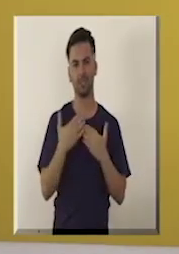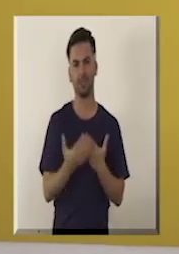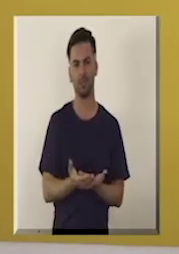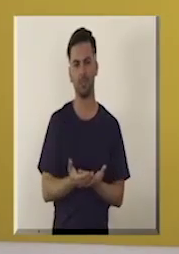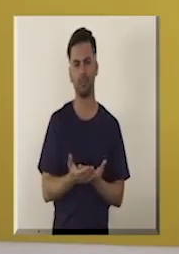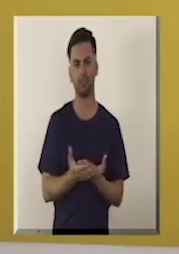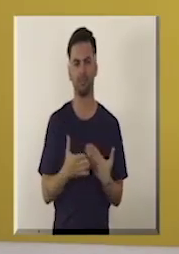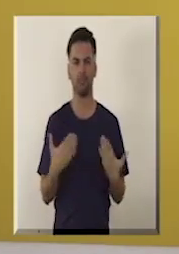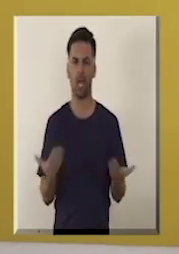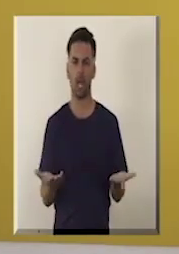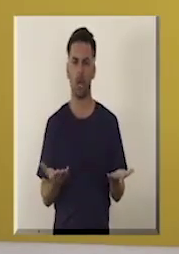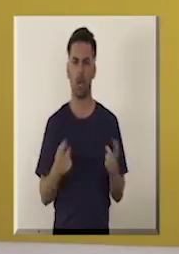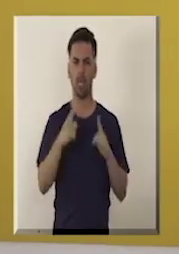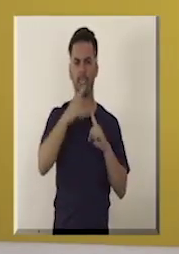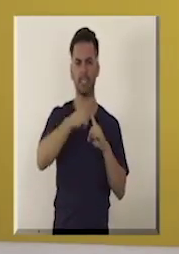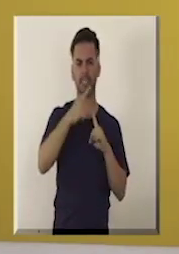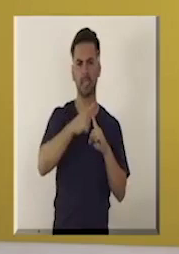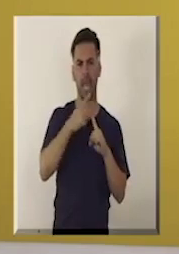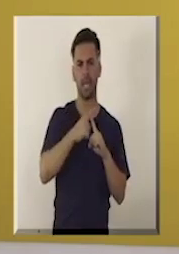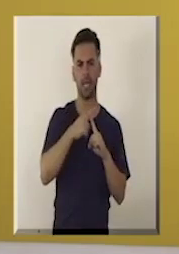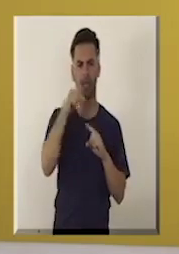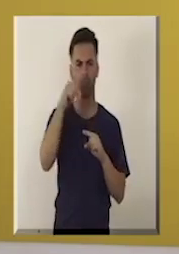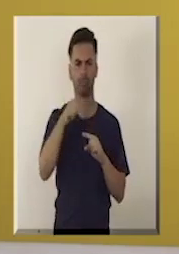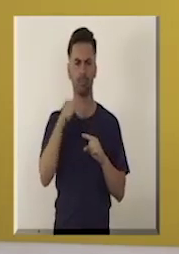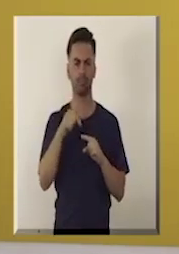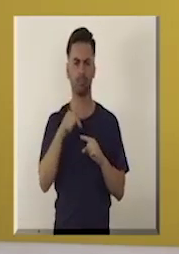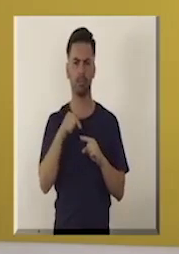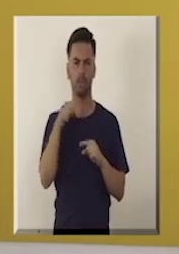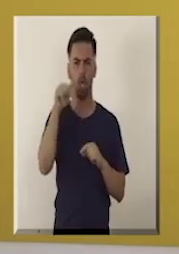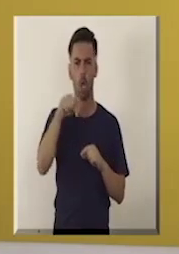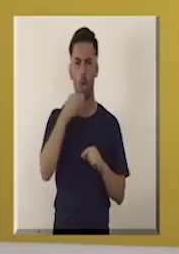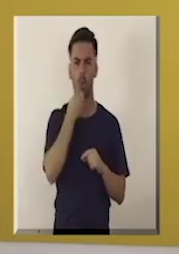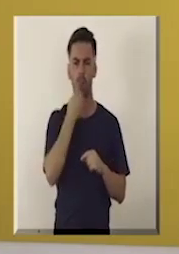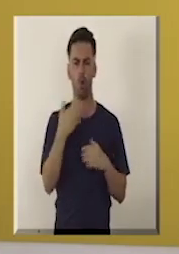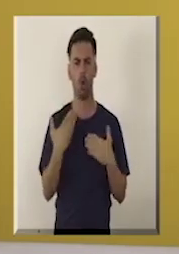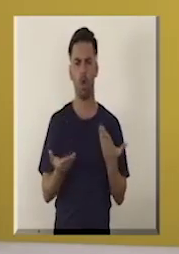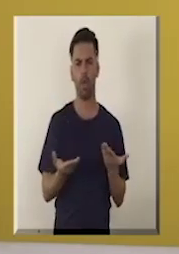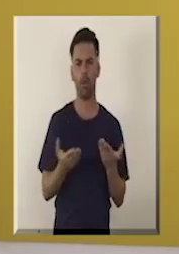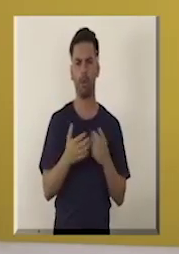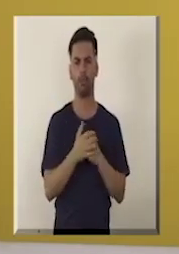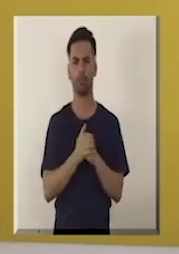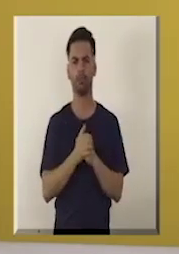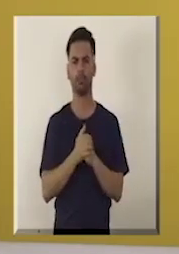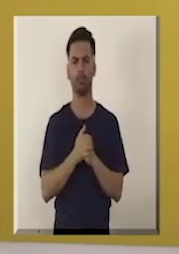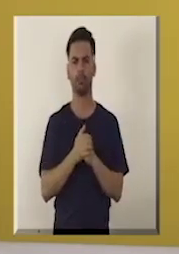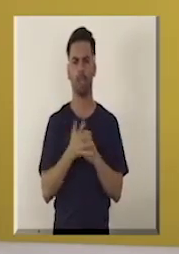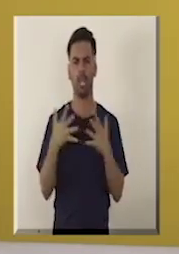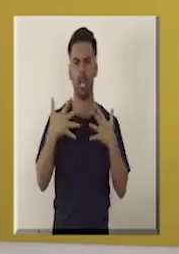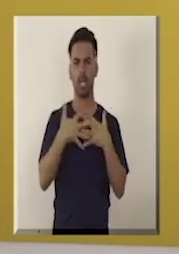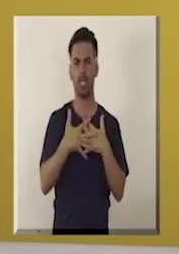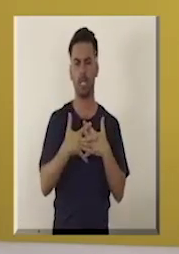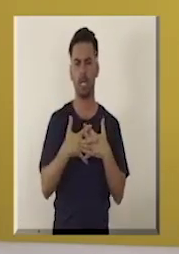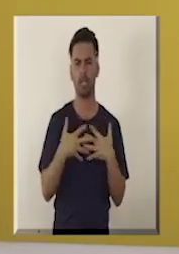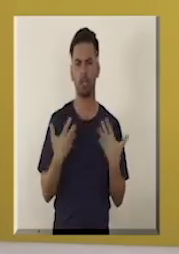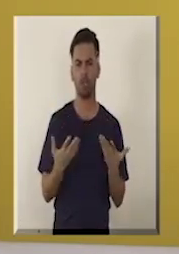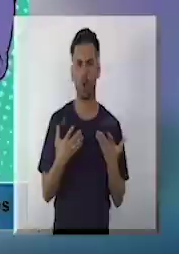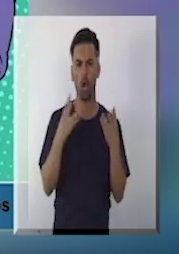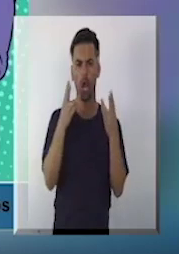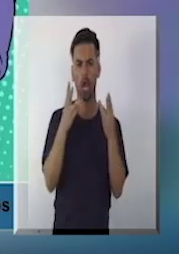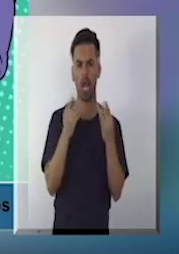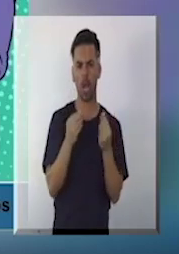Entonces, ¿cuáles serían las tareas de aprendizaje que podemos desarrollar con relación al cálculo del valor